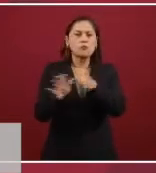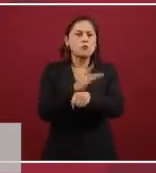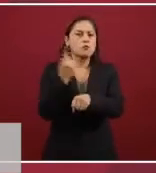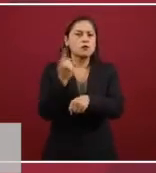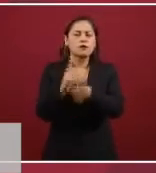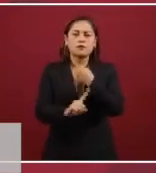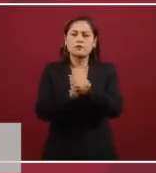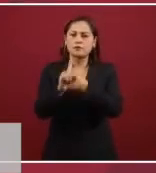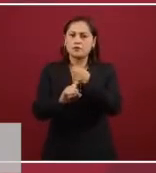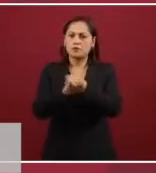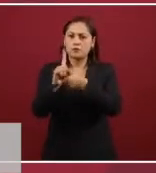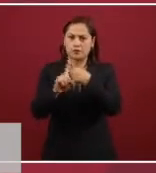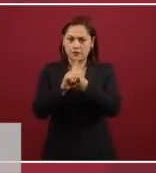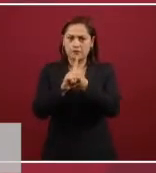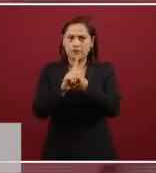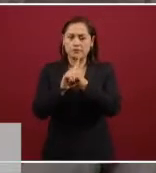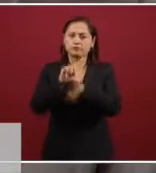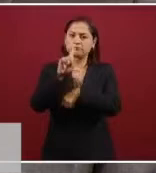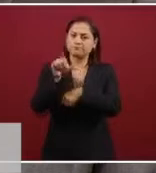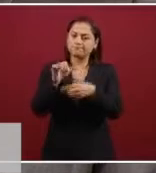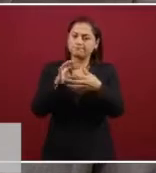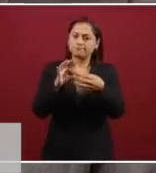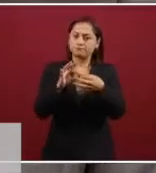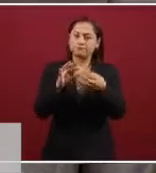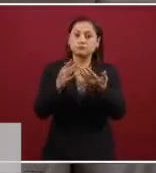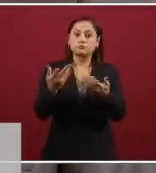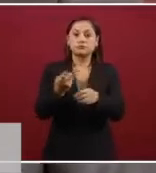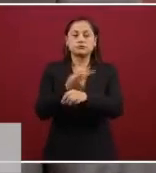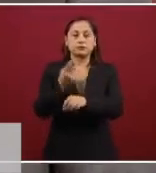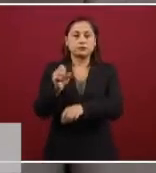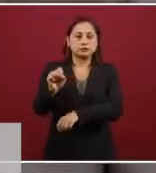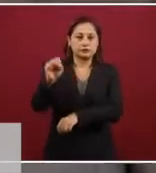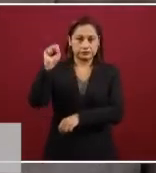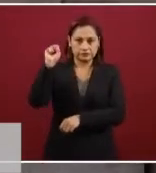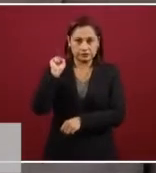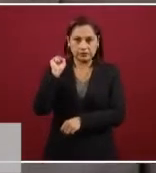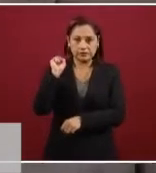Se protege puntualmente la seguridad y los derechos humanos de todos los migrantes.